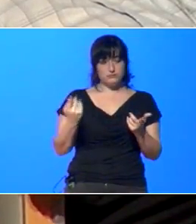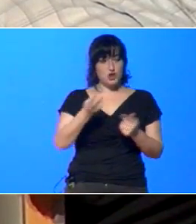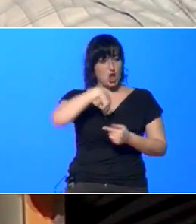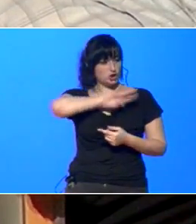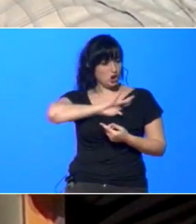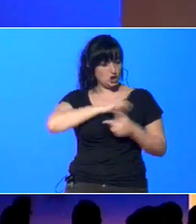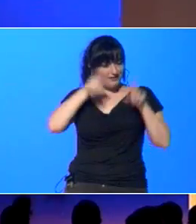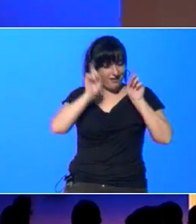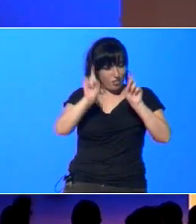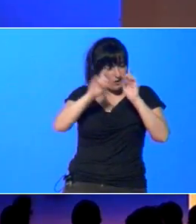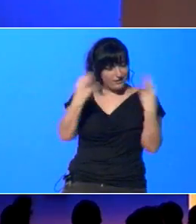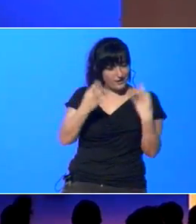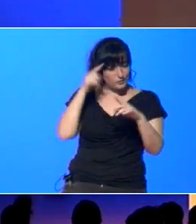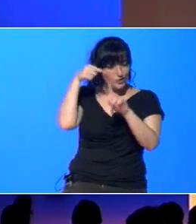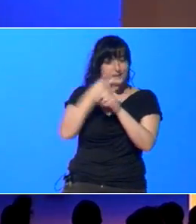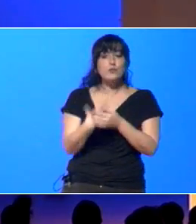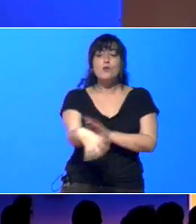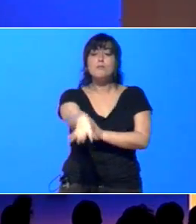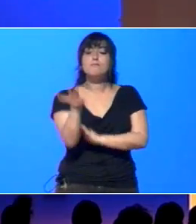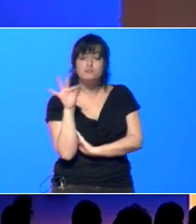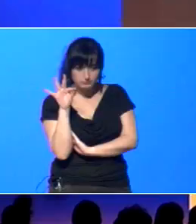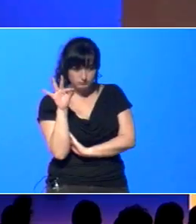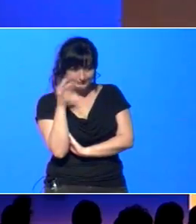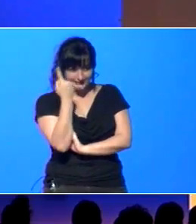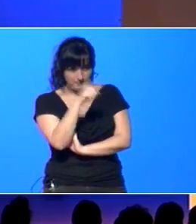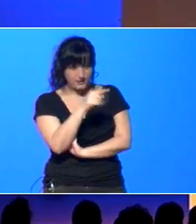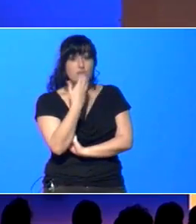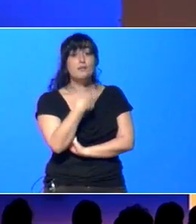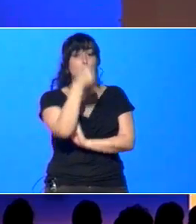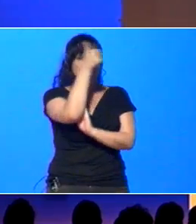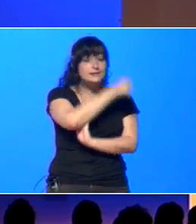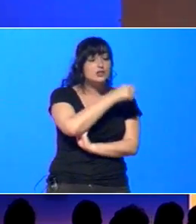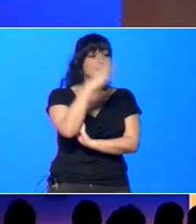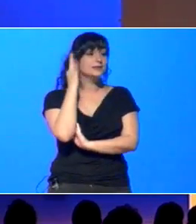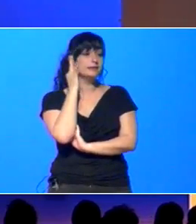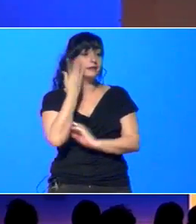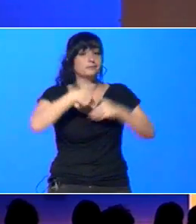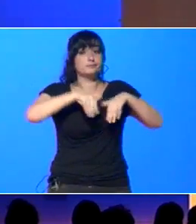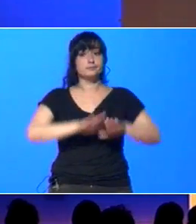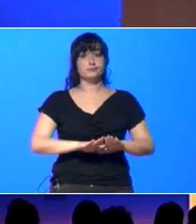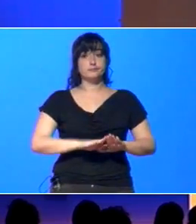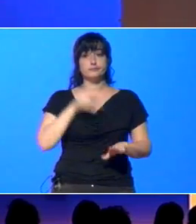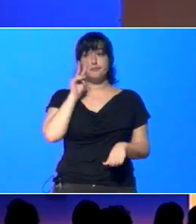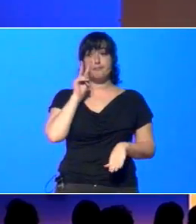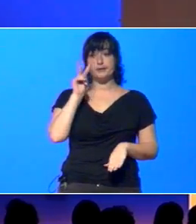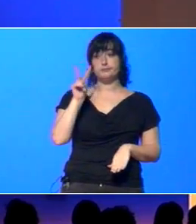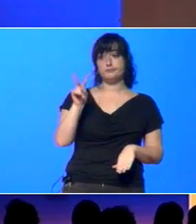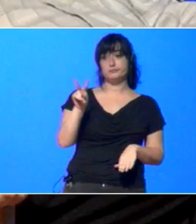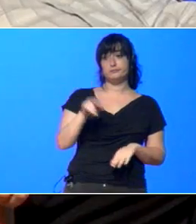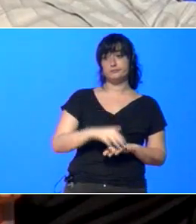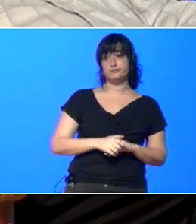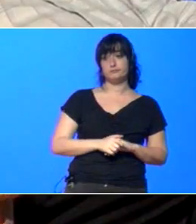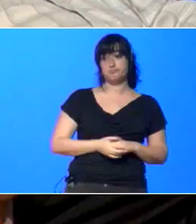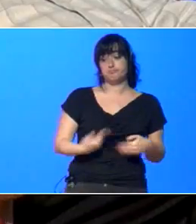la autonomía y la determinación, saber tomar decisiones. Esos chicos y chicas que están pasivos y que están viendo eso, o sea, tienen que